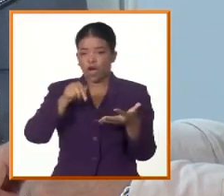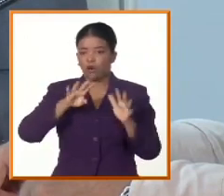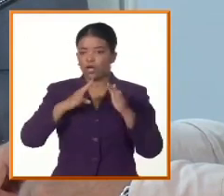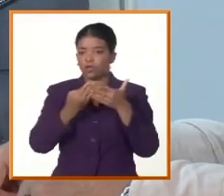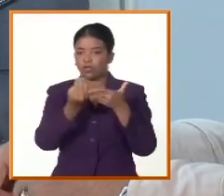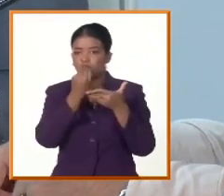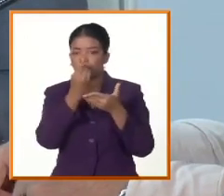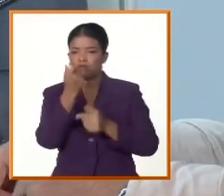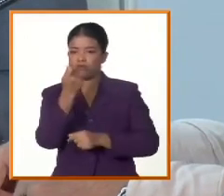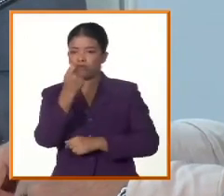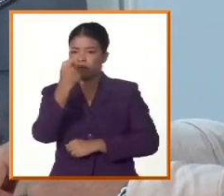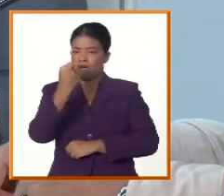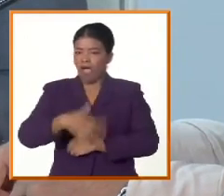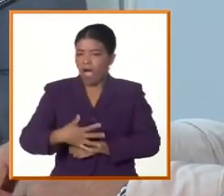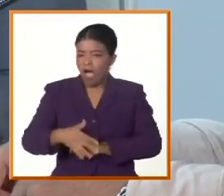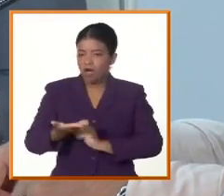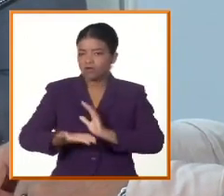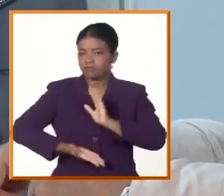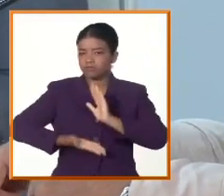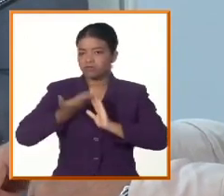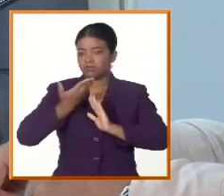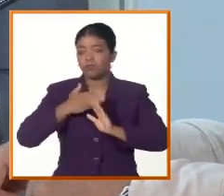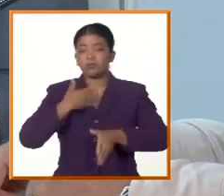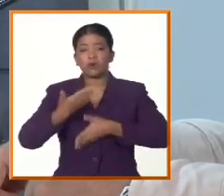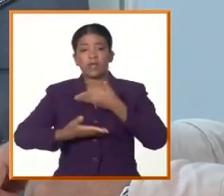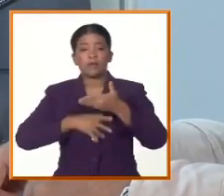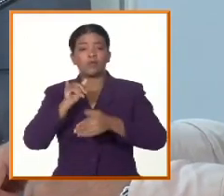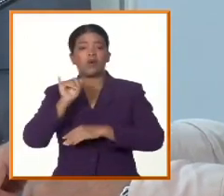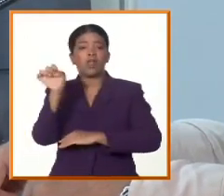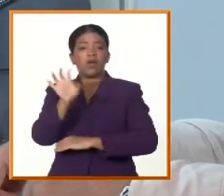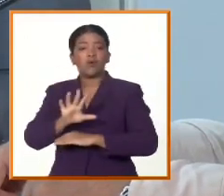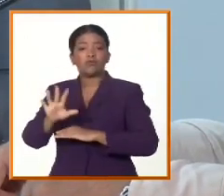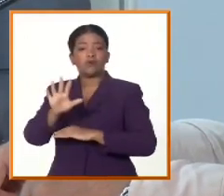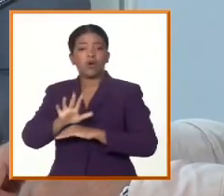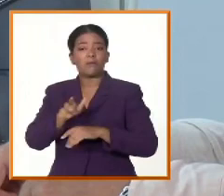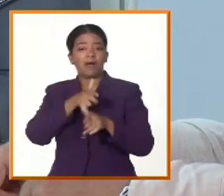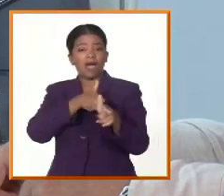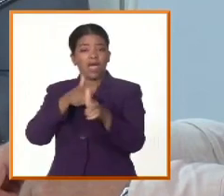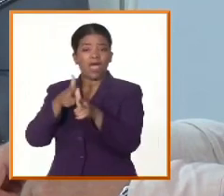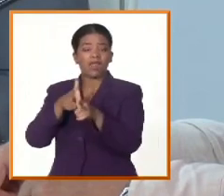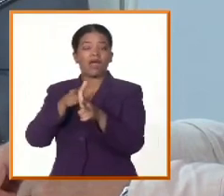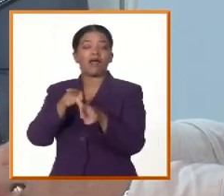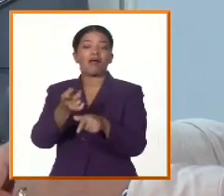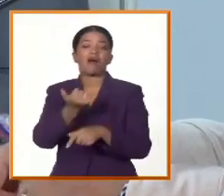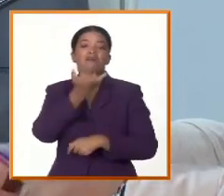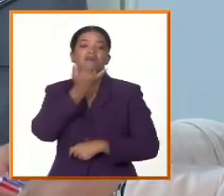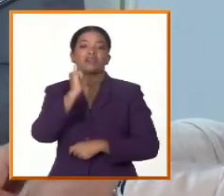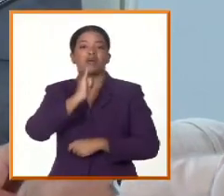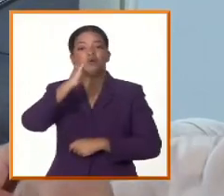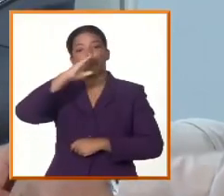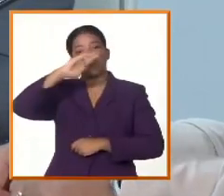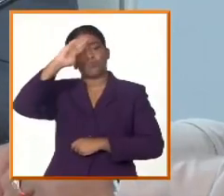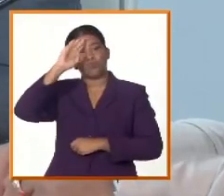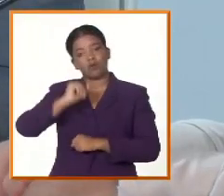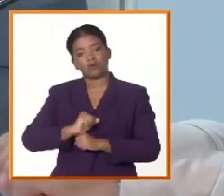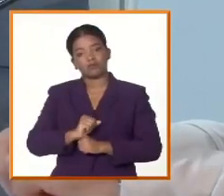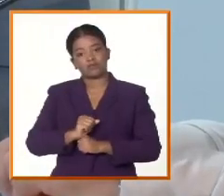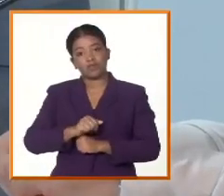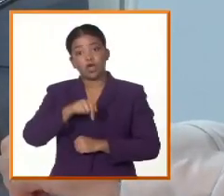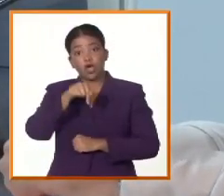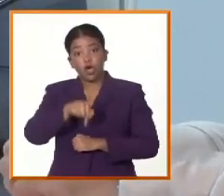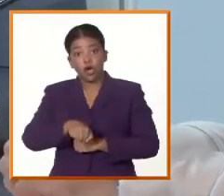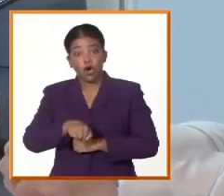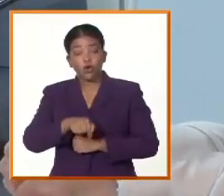con la guerra también que se desarrolla hoy en Europa ha tenido impactando la realidad cubana en los últimos meses hay que decir que hoy una tonelada de pollo